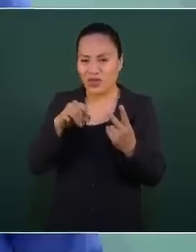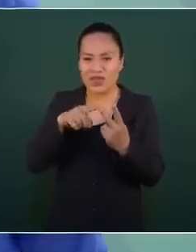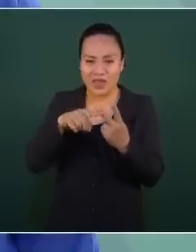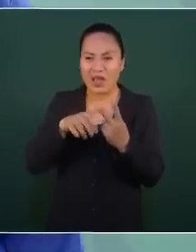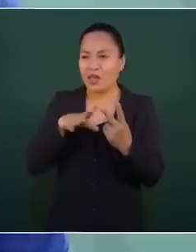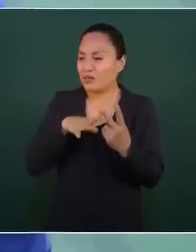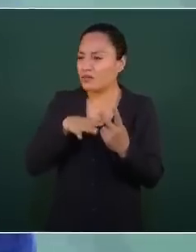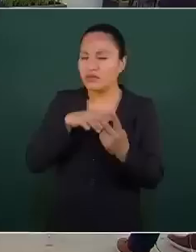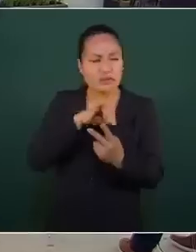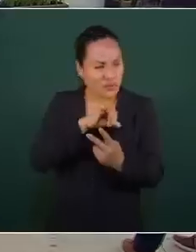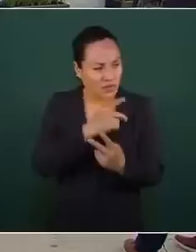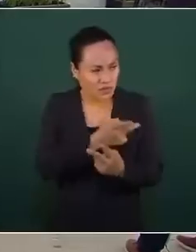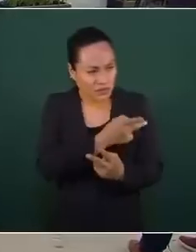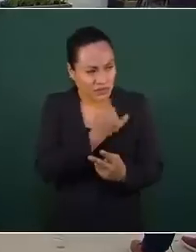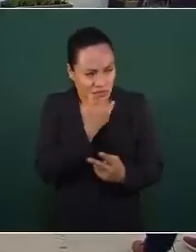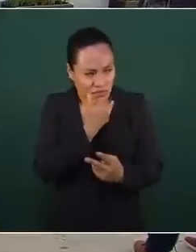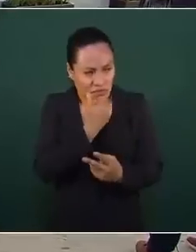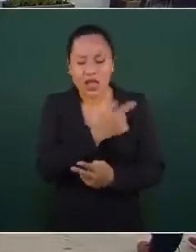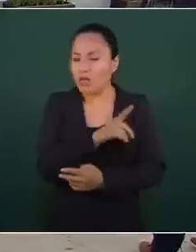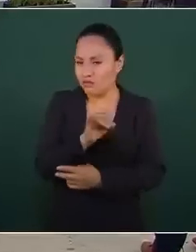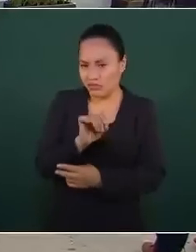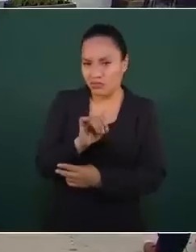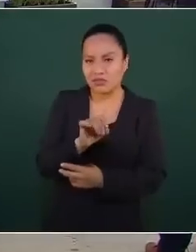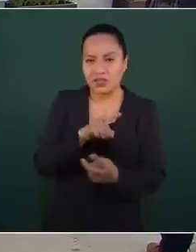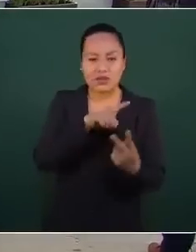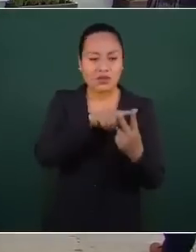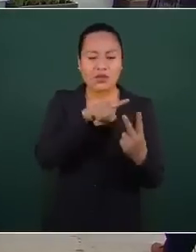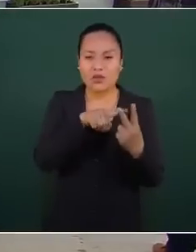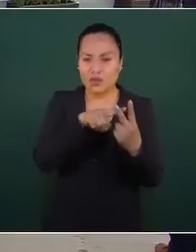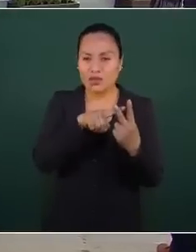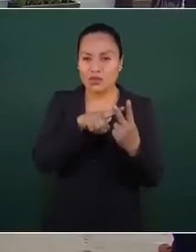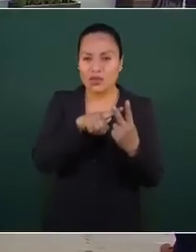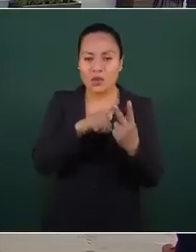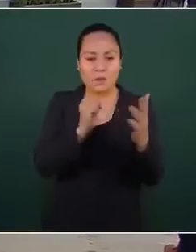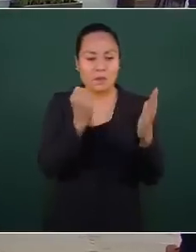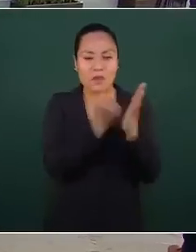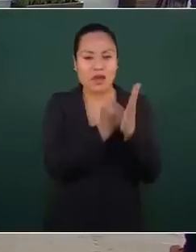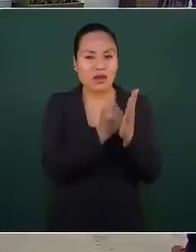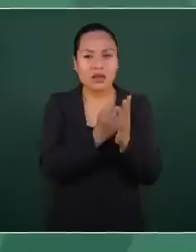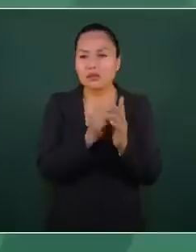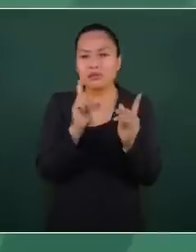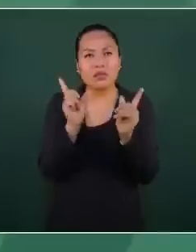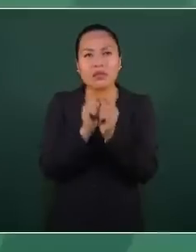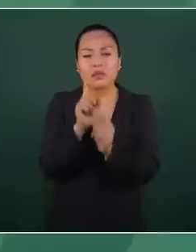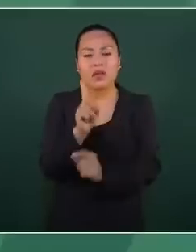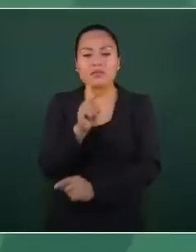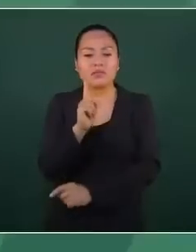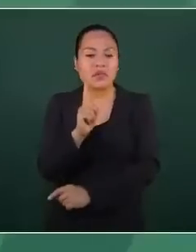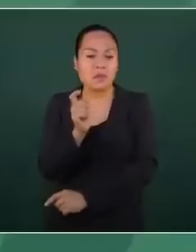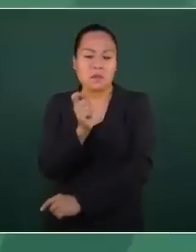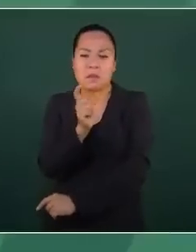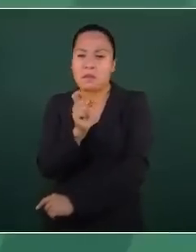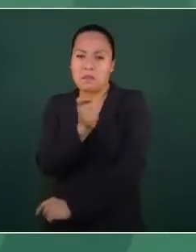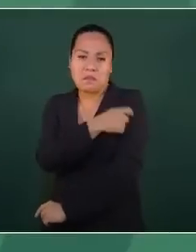Sí, ¿verdad, Rosa Isela? Sí, dos. No hace falta, está demostrado que no hace